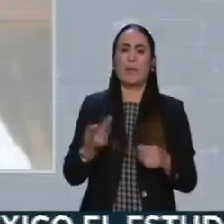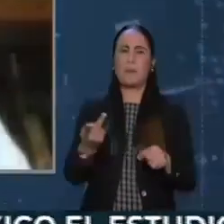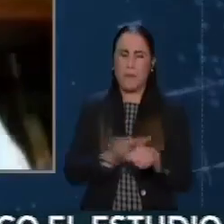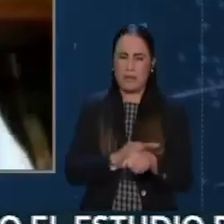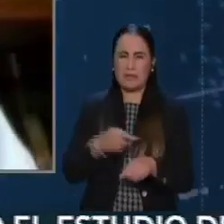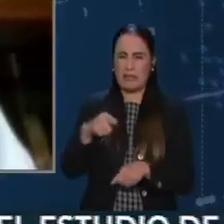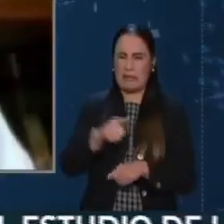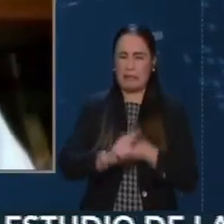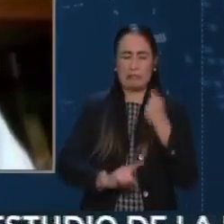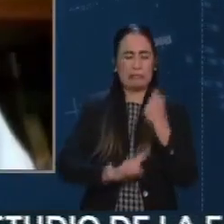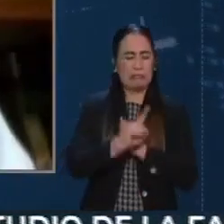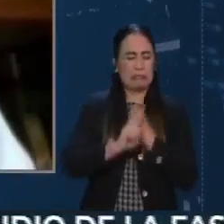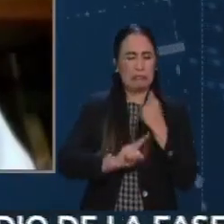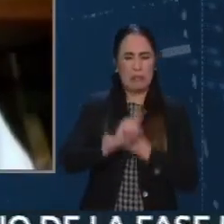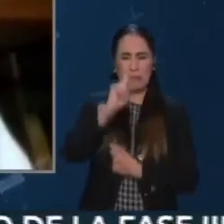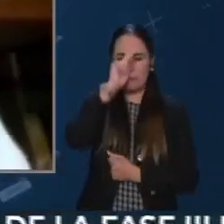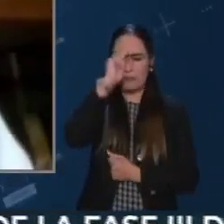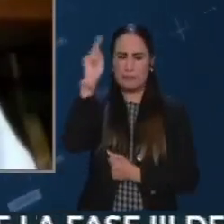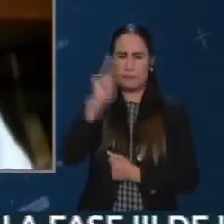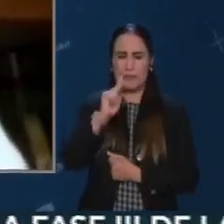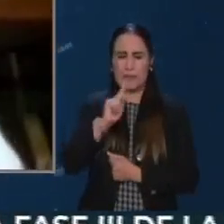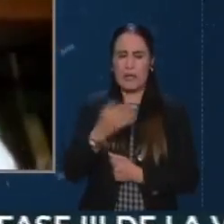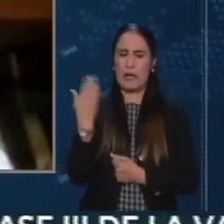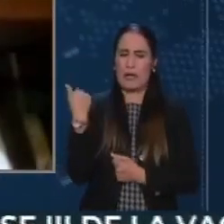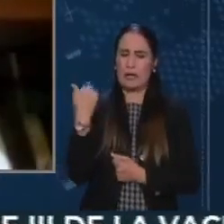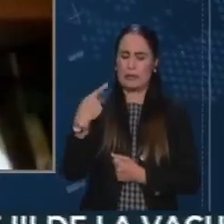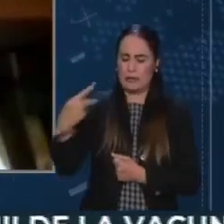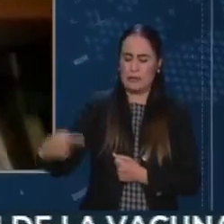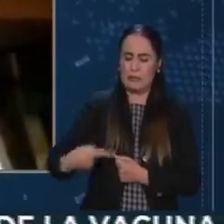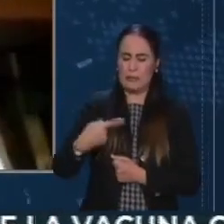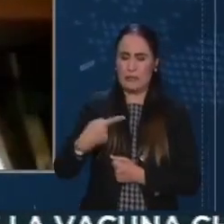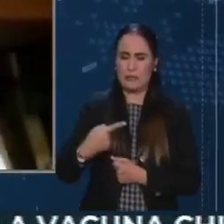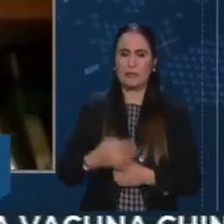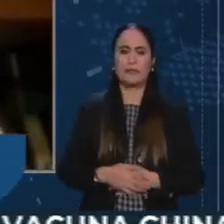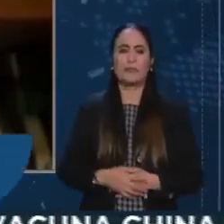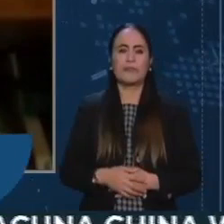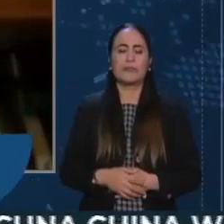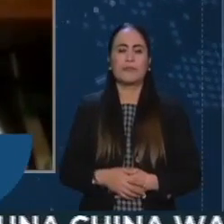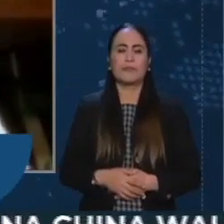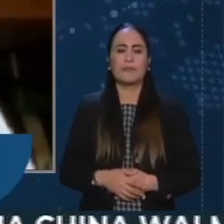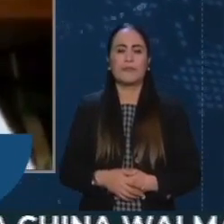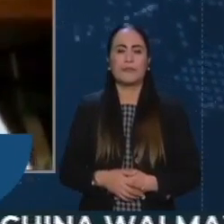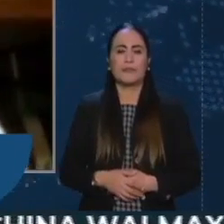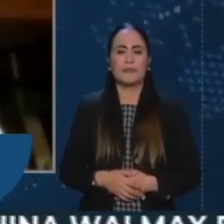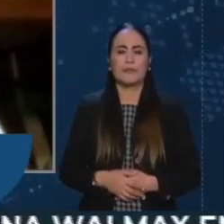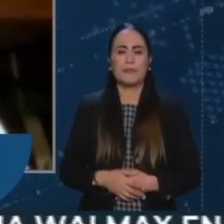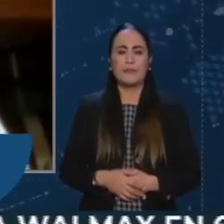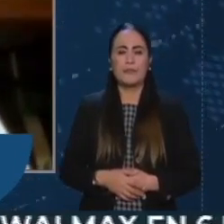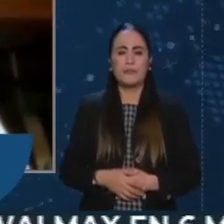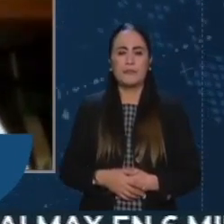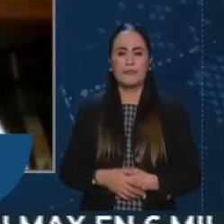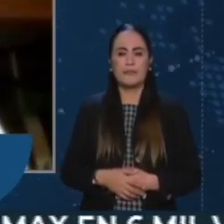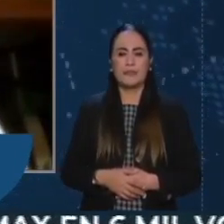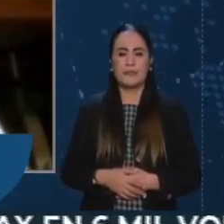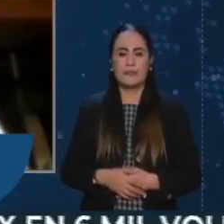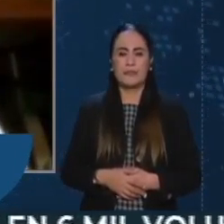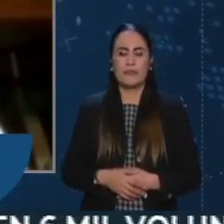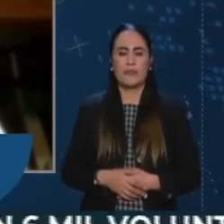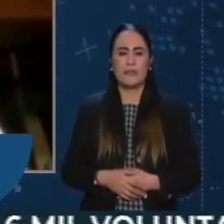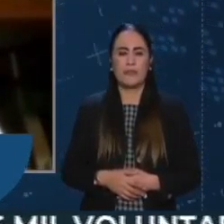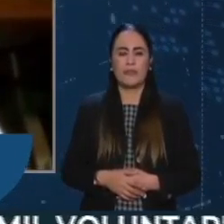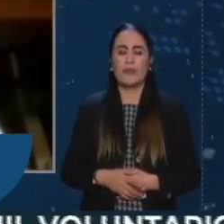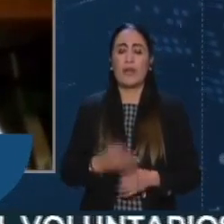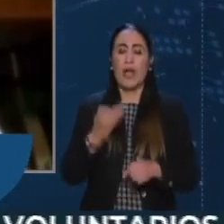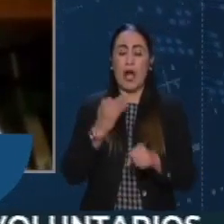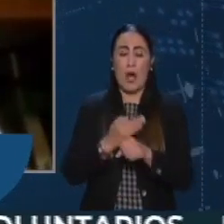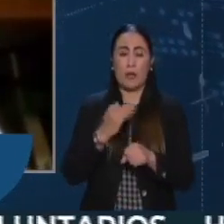y me voy a regresar al punto sobre la pregunta que tú planteas en este momento, Azul. En este momento hay por lo